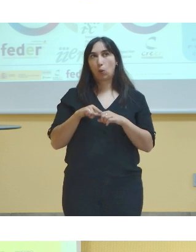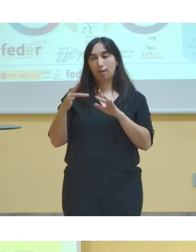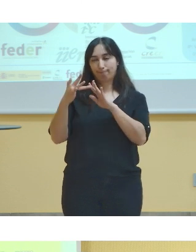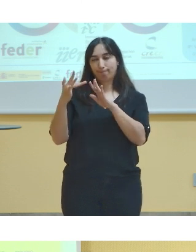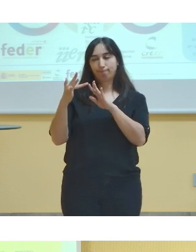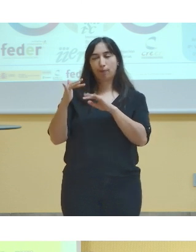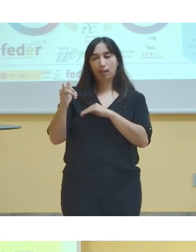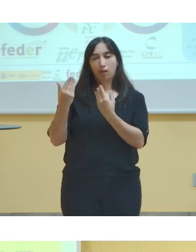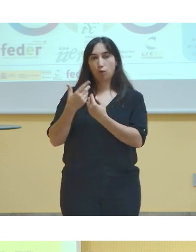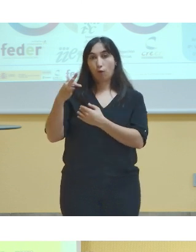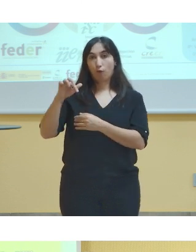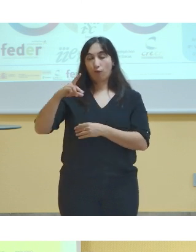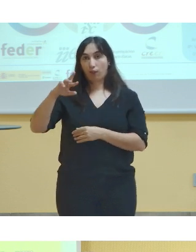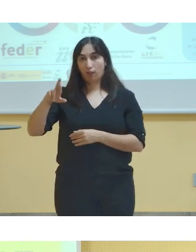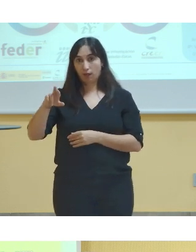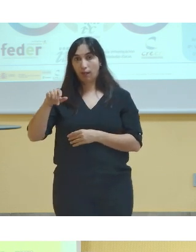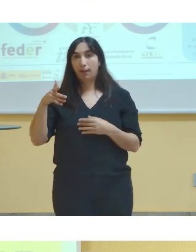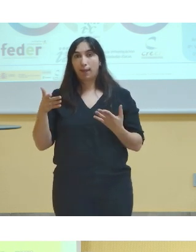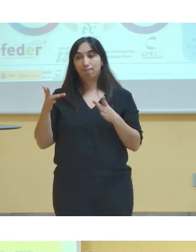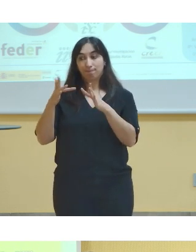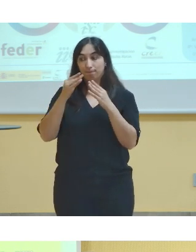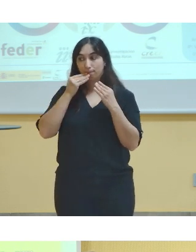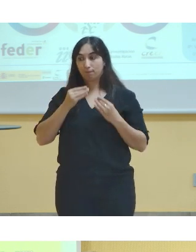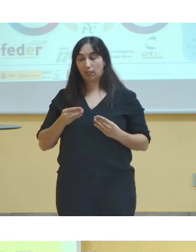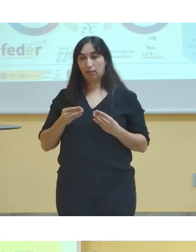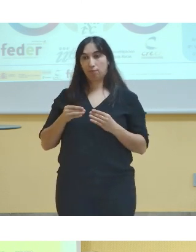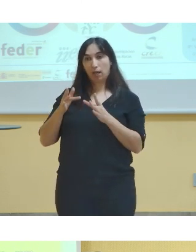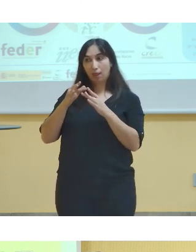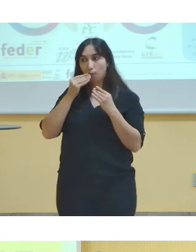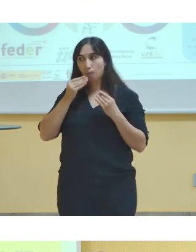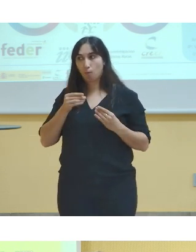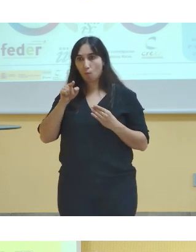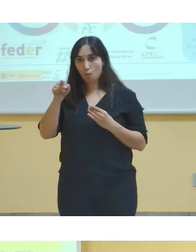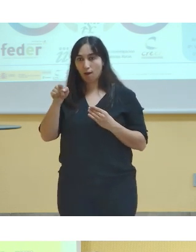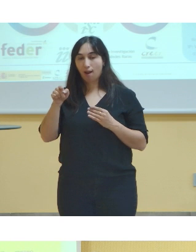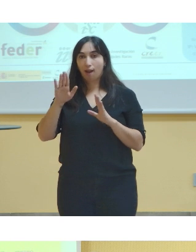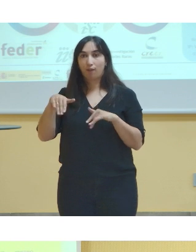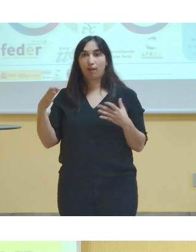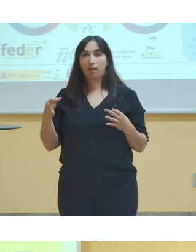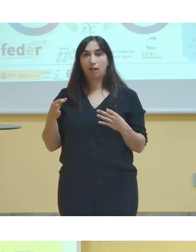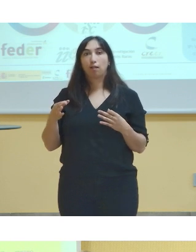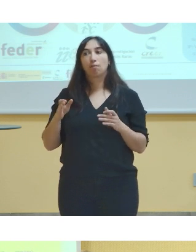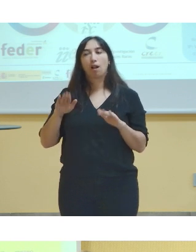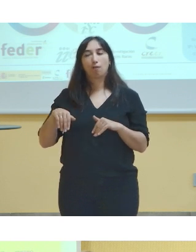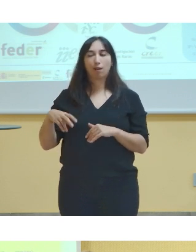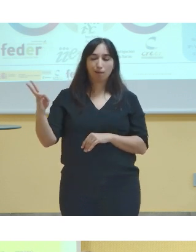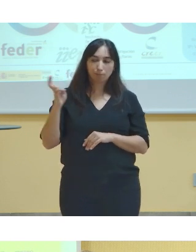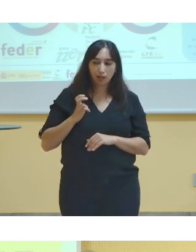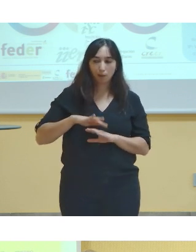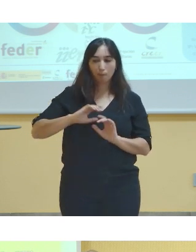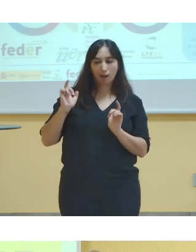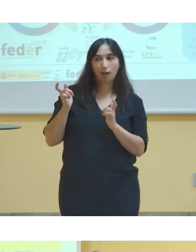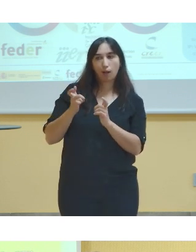trato con FEDER, pero ese buen trato y esa buena relación que tenemos con FEDER lo que hizo es que realmente vinieran con nosotros, nos